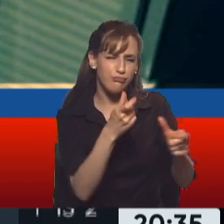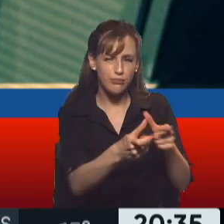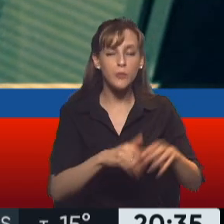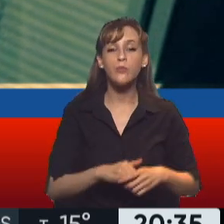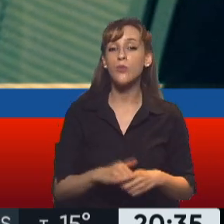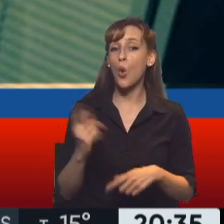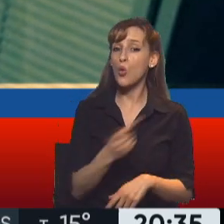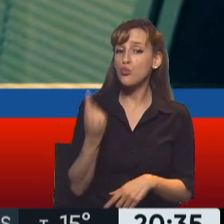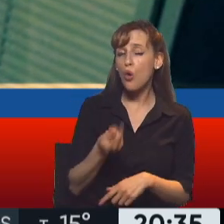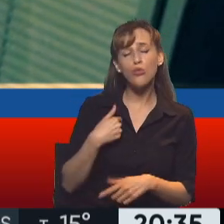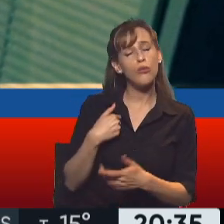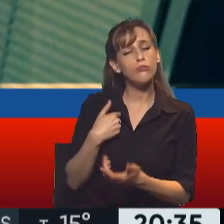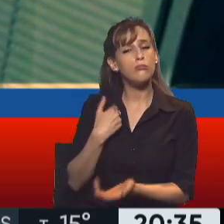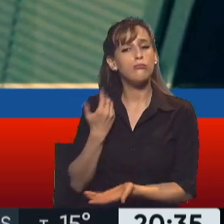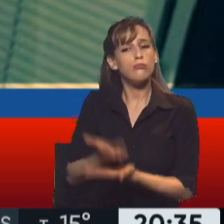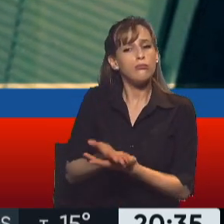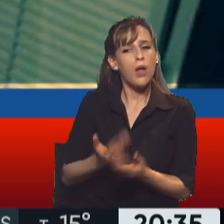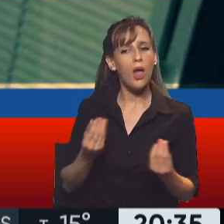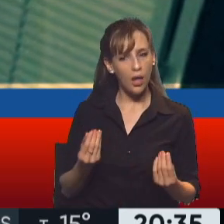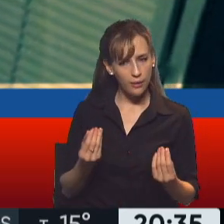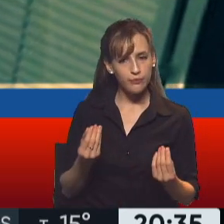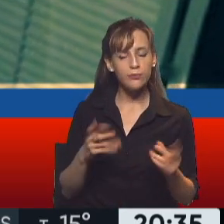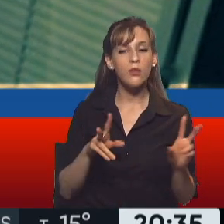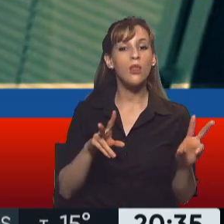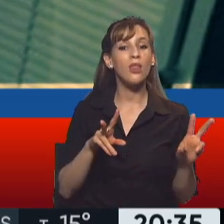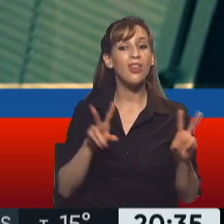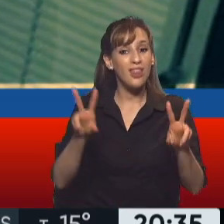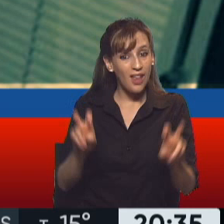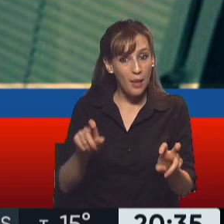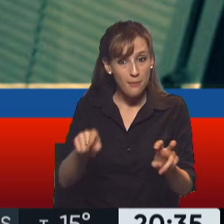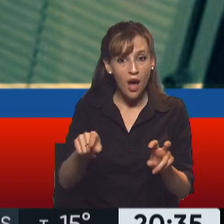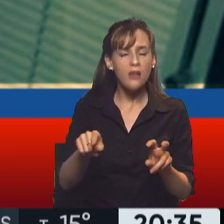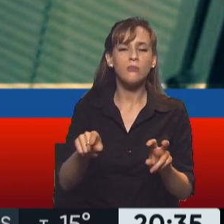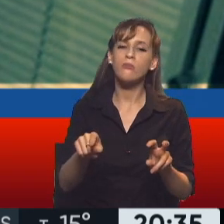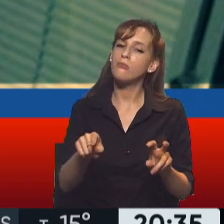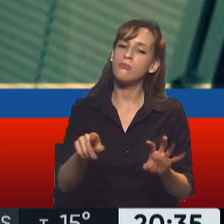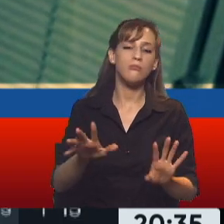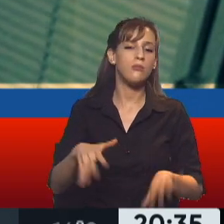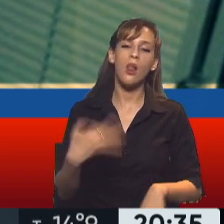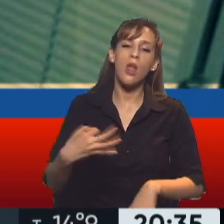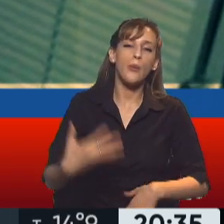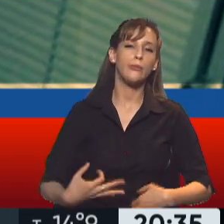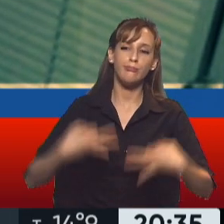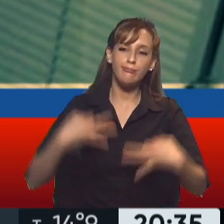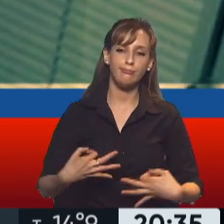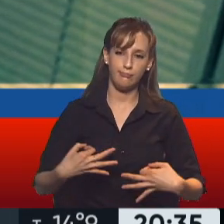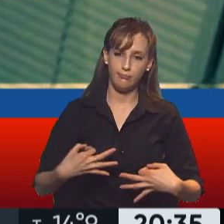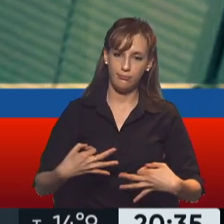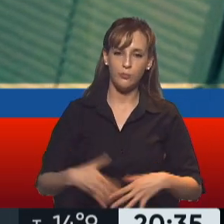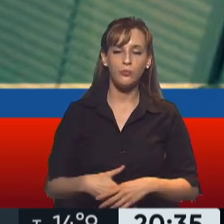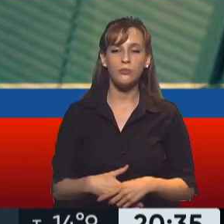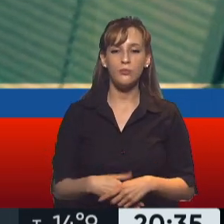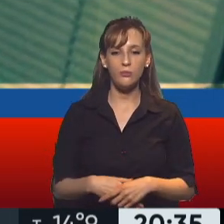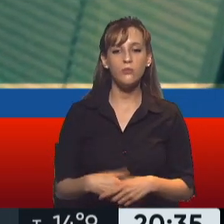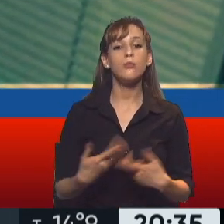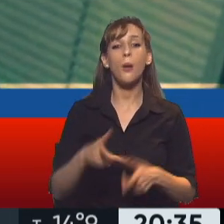a plantear es poner todas estas cuestiones, ¿sí?, en términos morales. Entonces, y